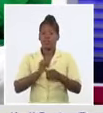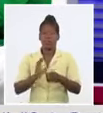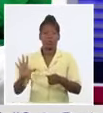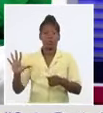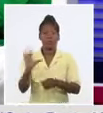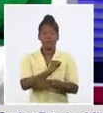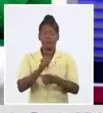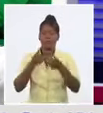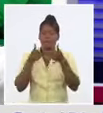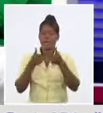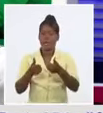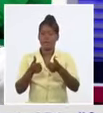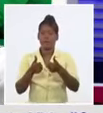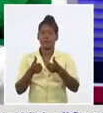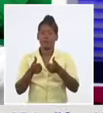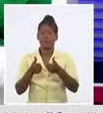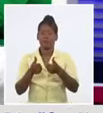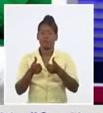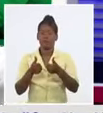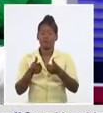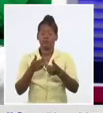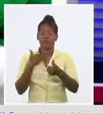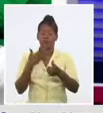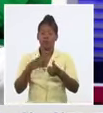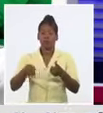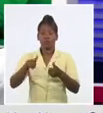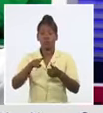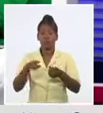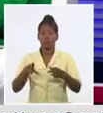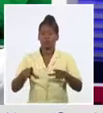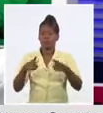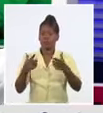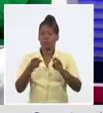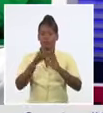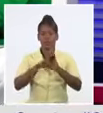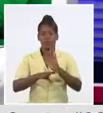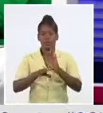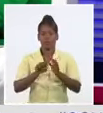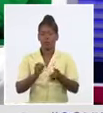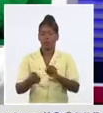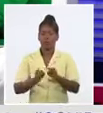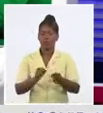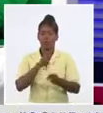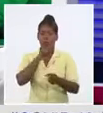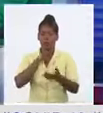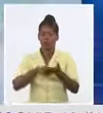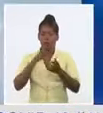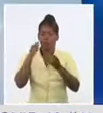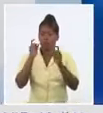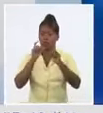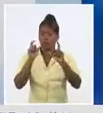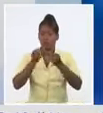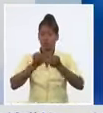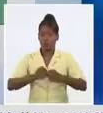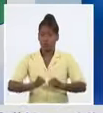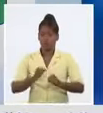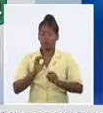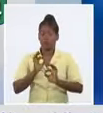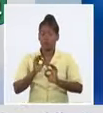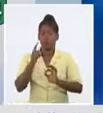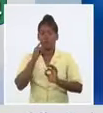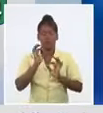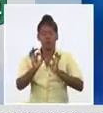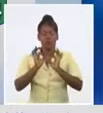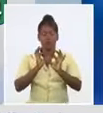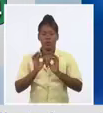una mejoría en el comportamiento y la protección a estos grupos de edad. De 20 a 39, 1,053 en el